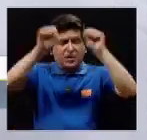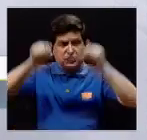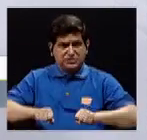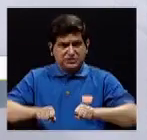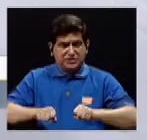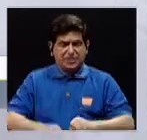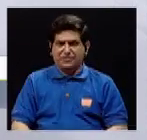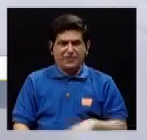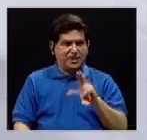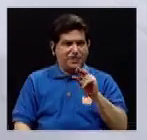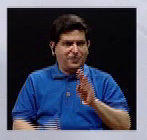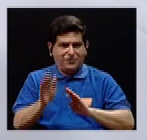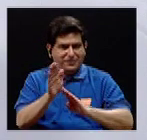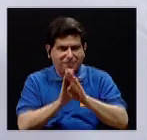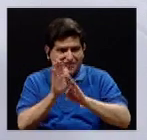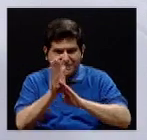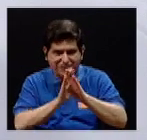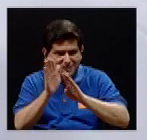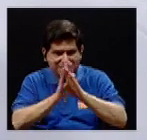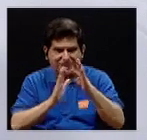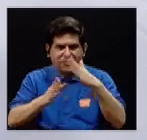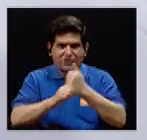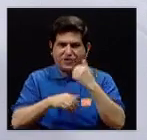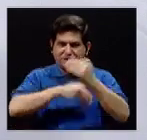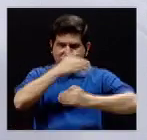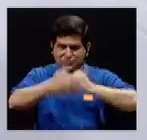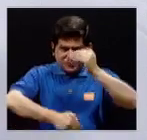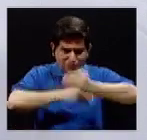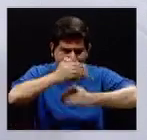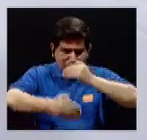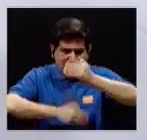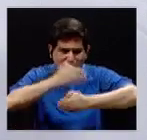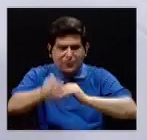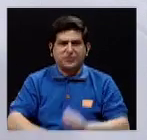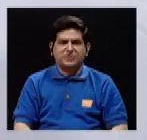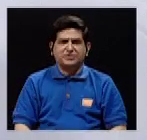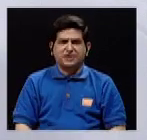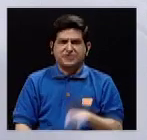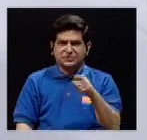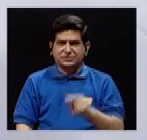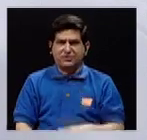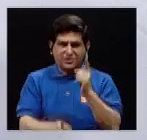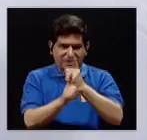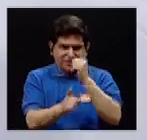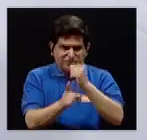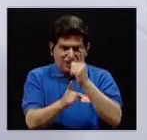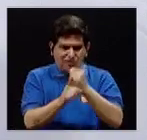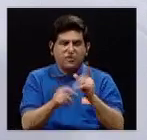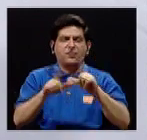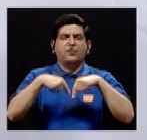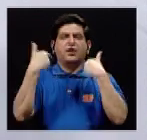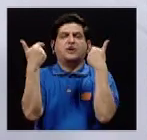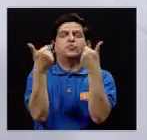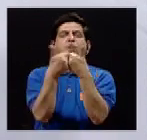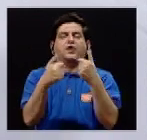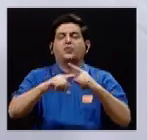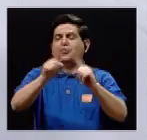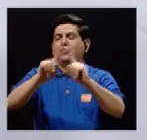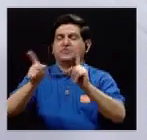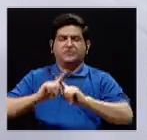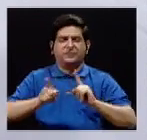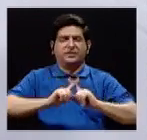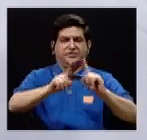sistema sino que se hace el desarrollo de procesos eh que sean atinentes a esos grupos que son